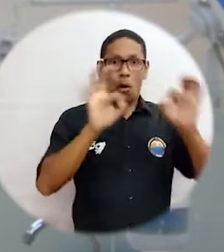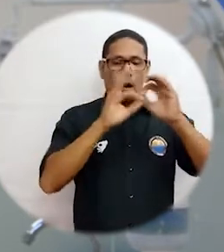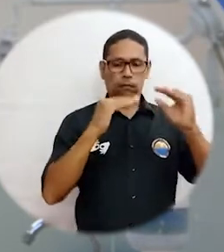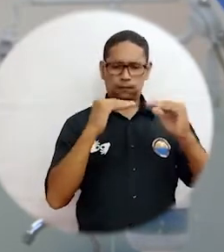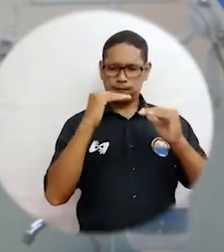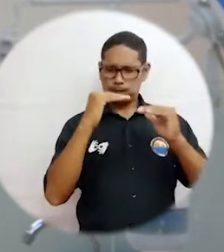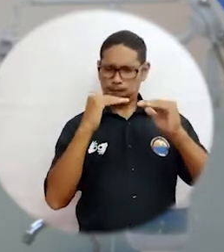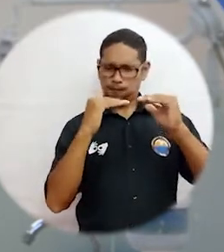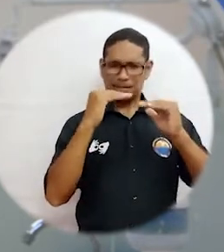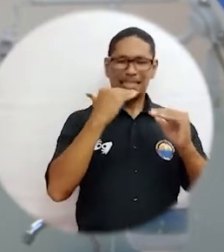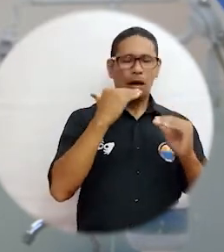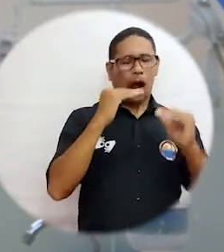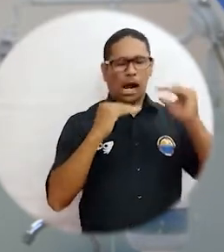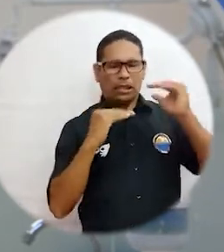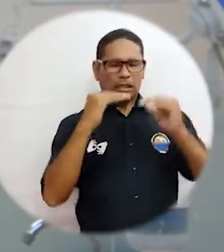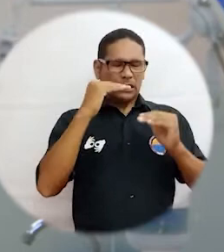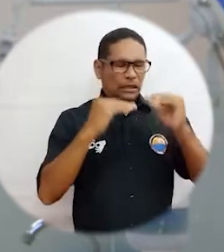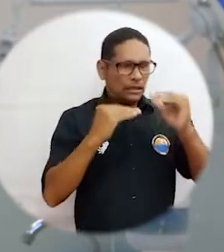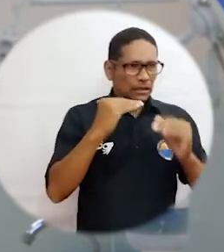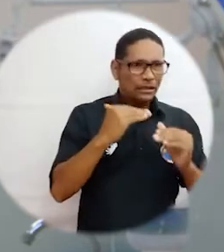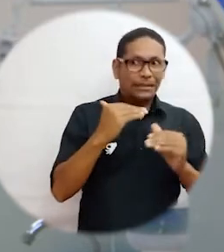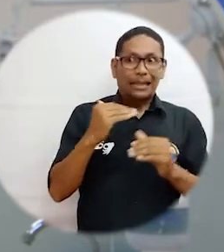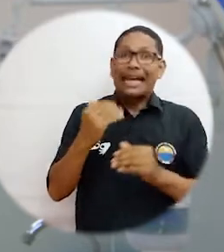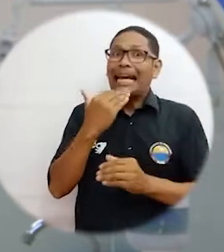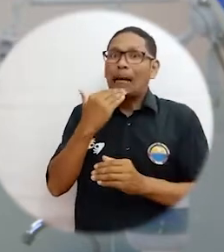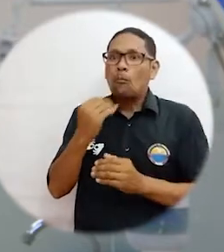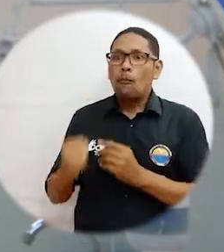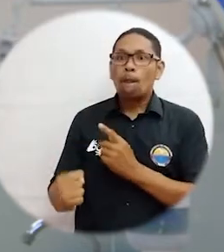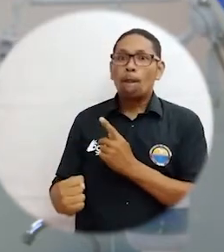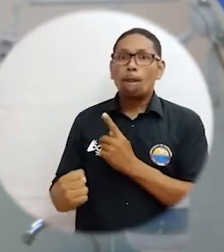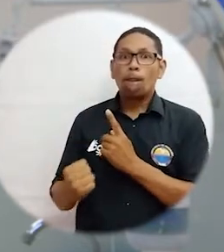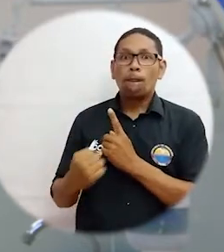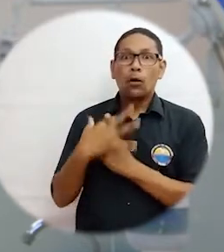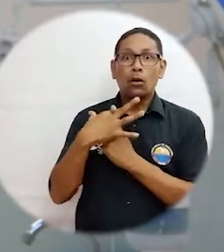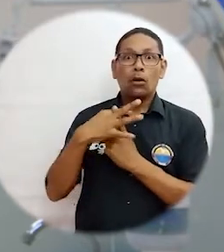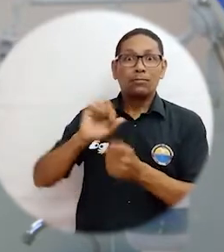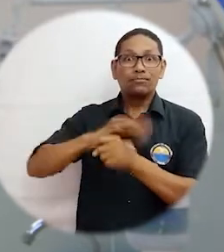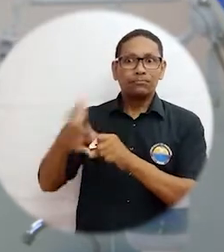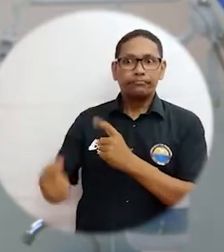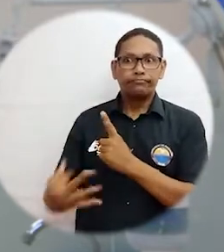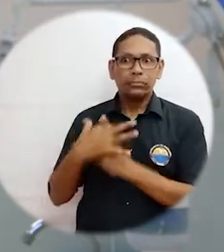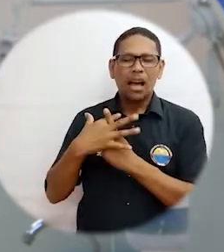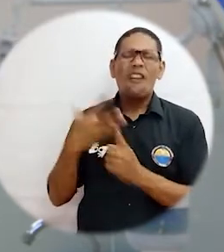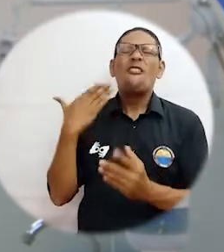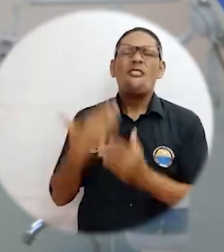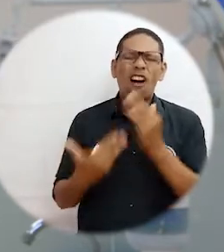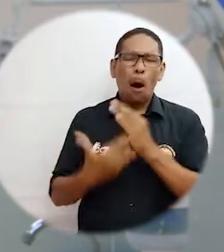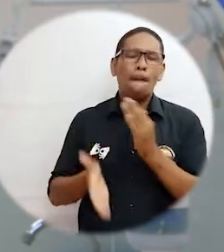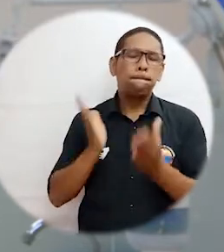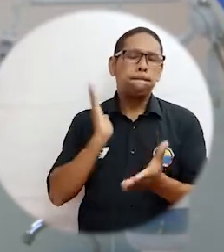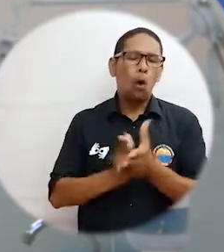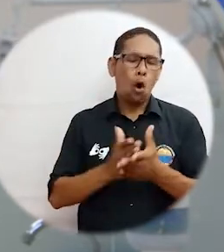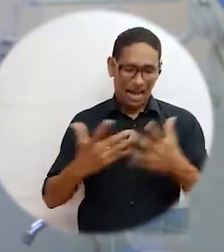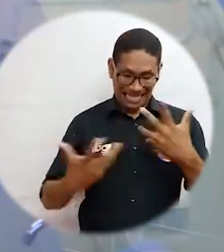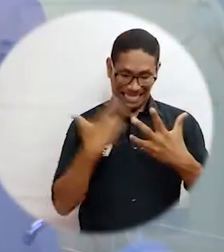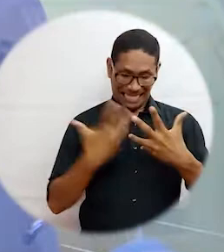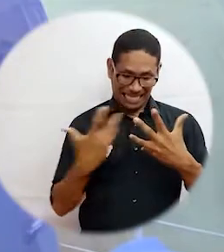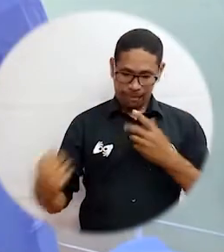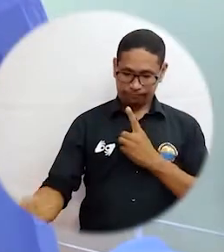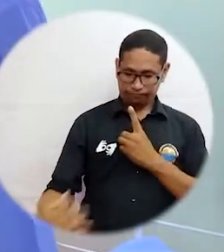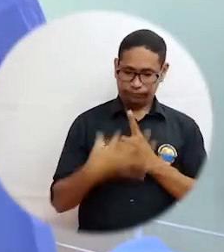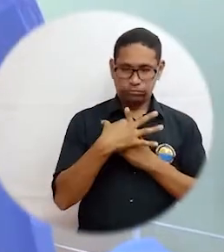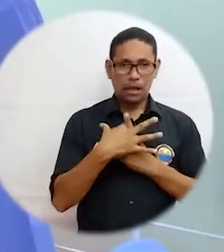debe haber un equilibrio, esto va a incrementar que cuando se presente el virus haya mayor riesgo a